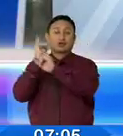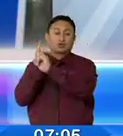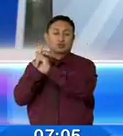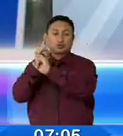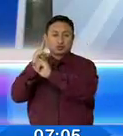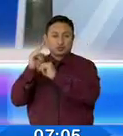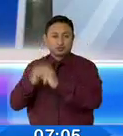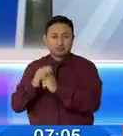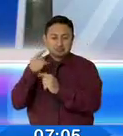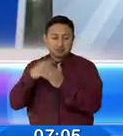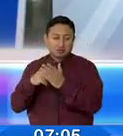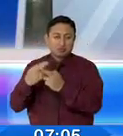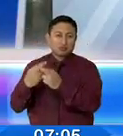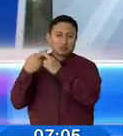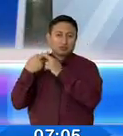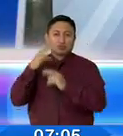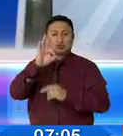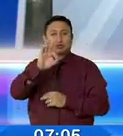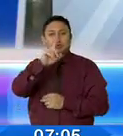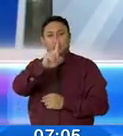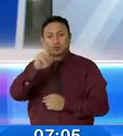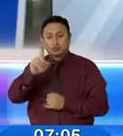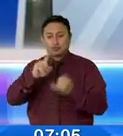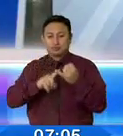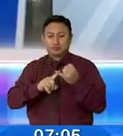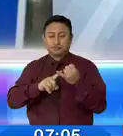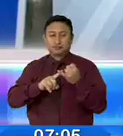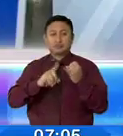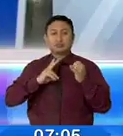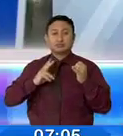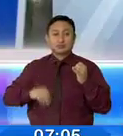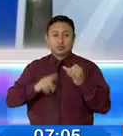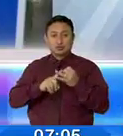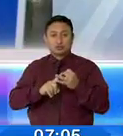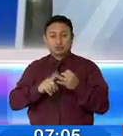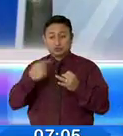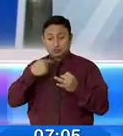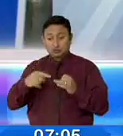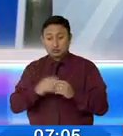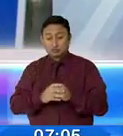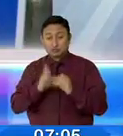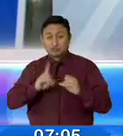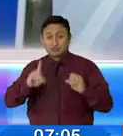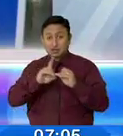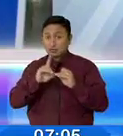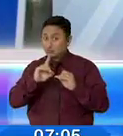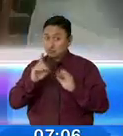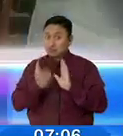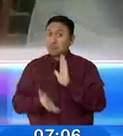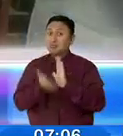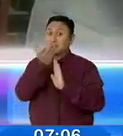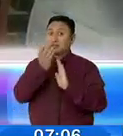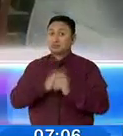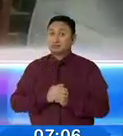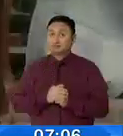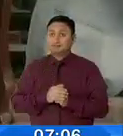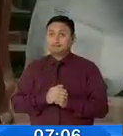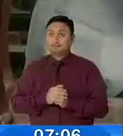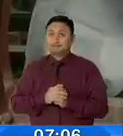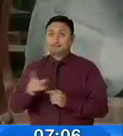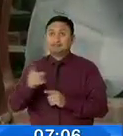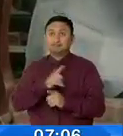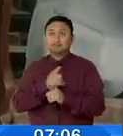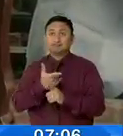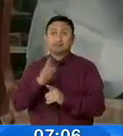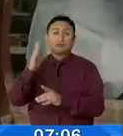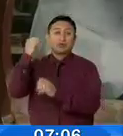el día a día, por ejemplo, con el ECU 911 o con Salud, le van a decir que la cifra es superior. Es por todo ello que